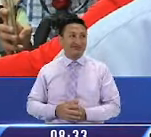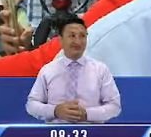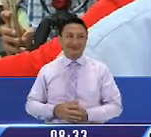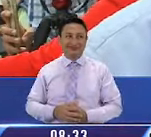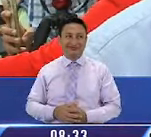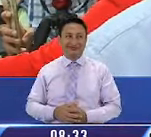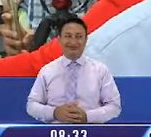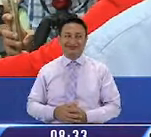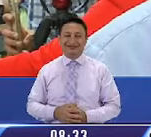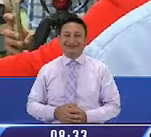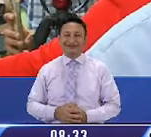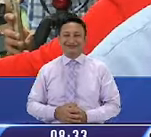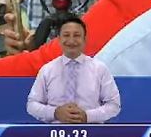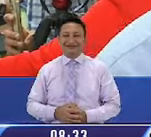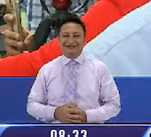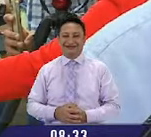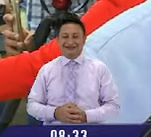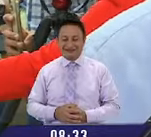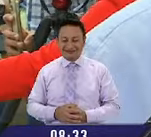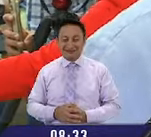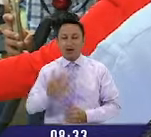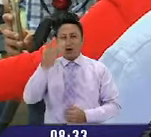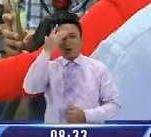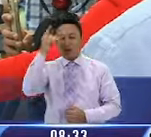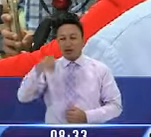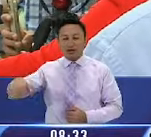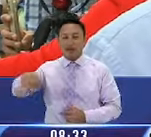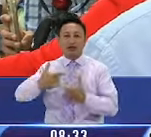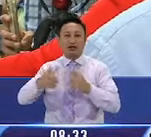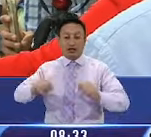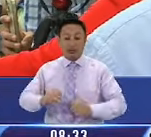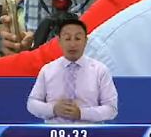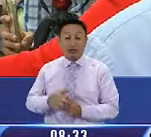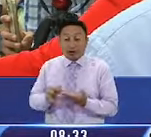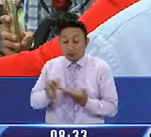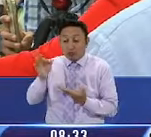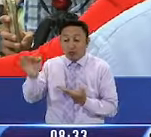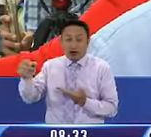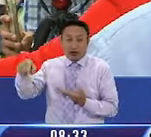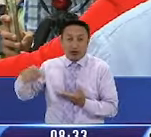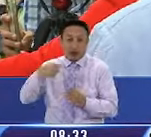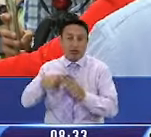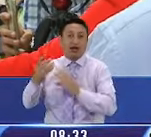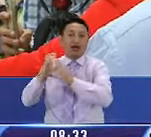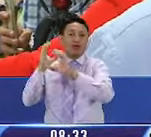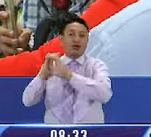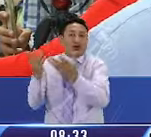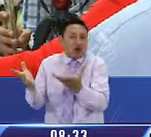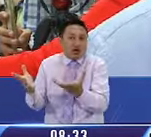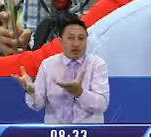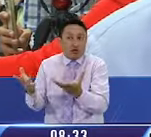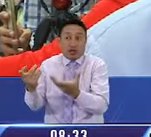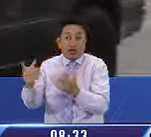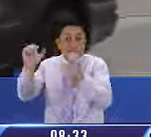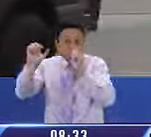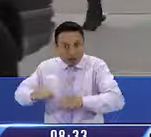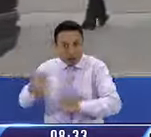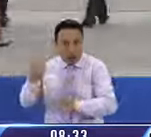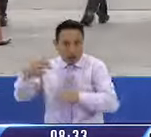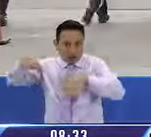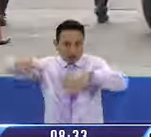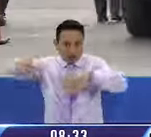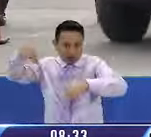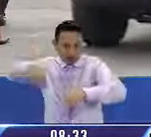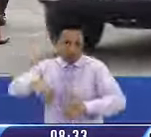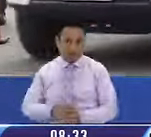esta ordenanza. ¿Por qué? Por lo de las parroquias rurales, por ejemplo, en donde no hay transporte público. Los